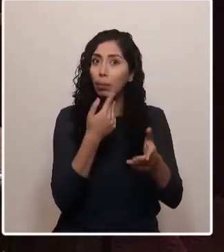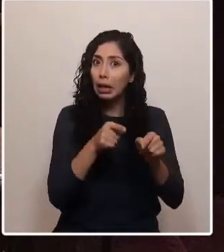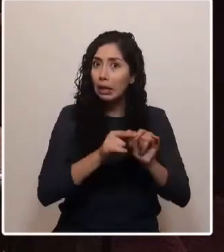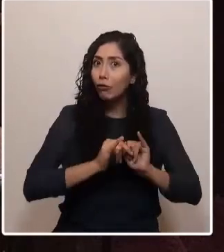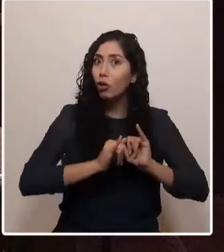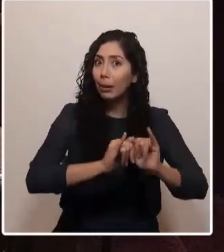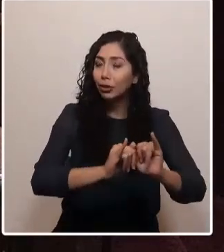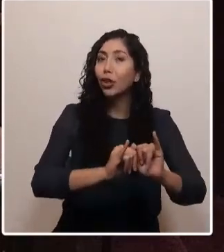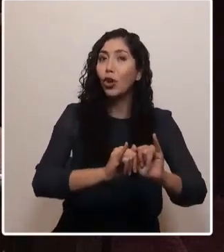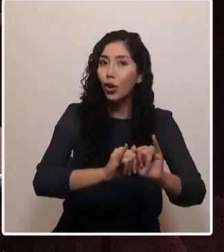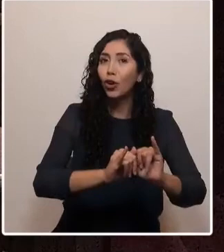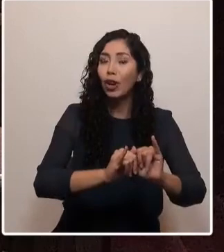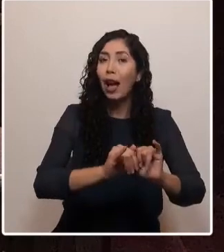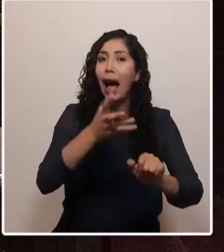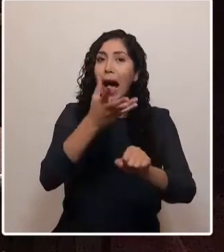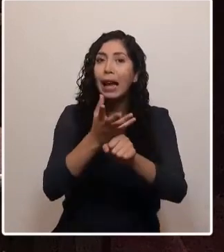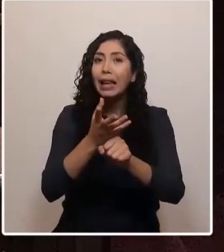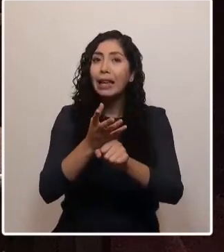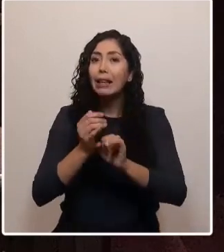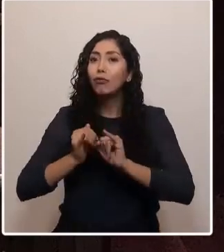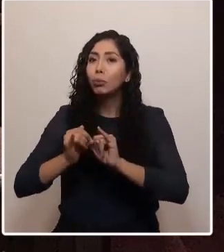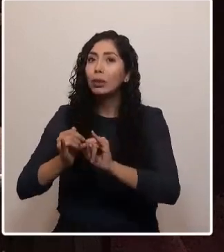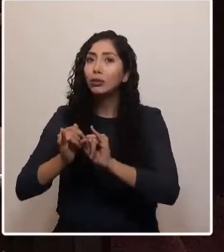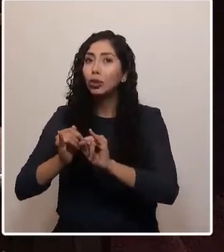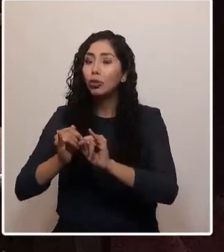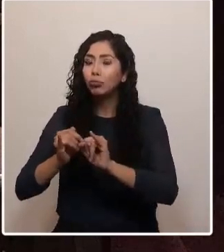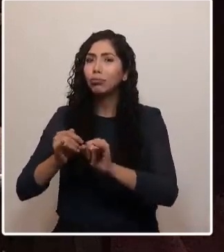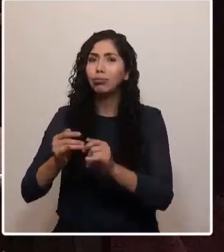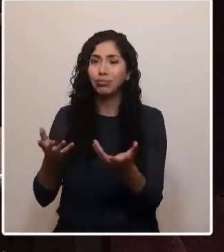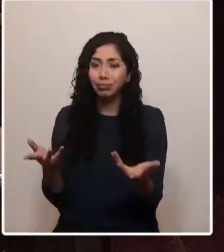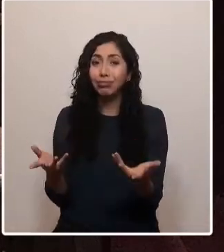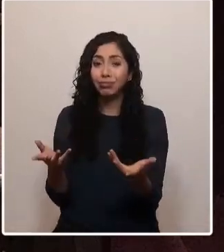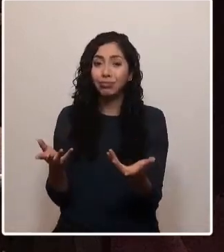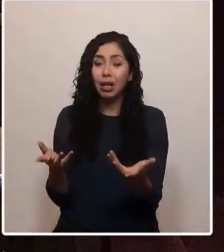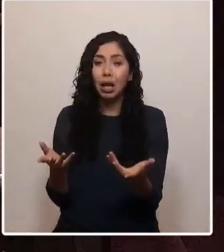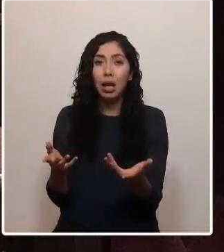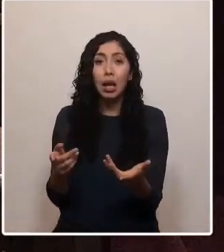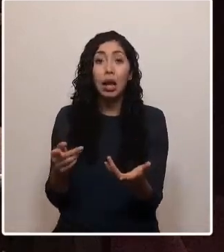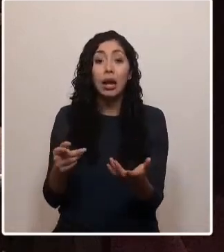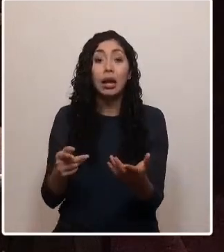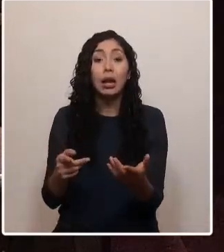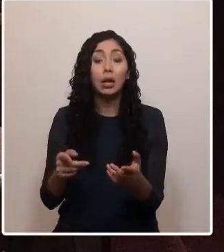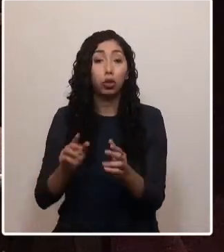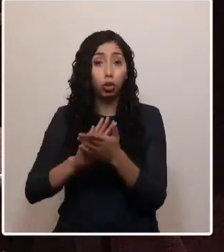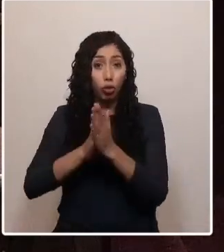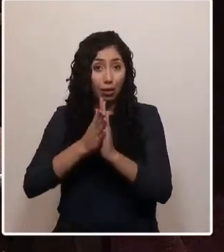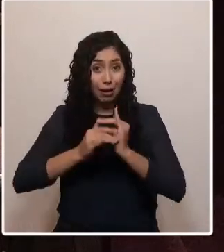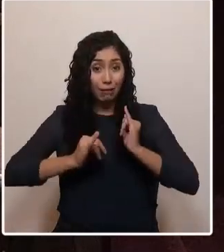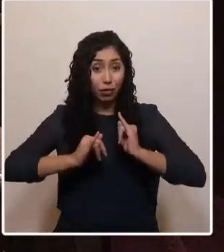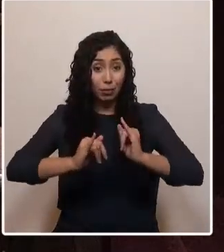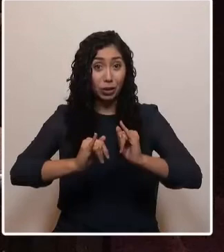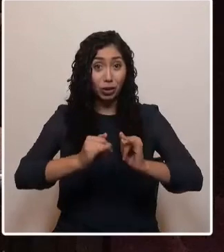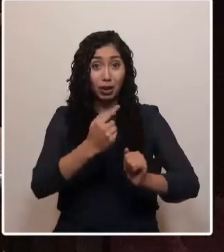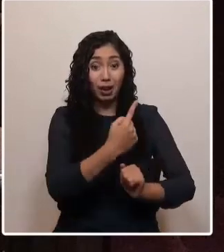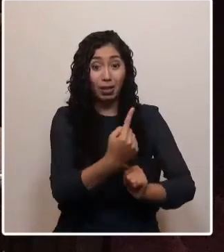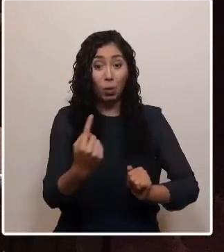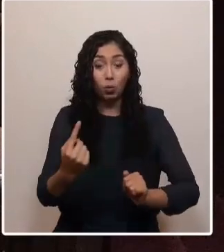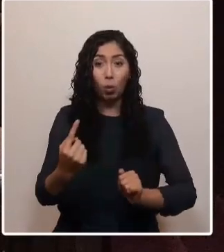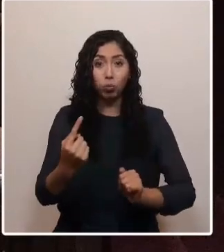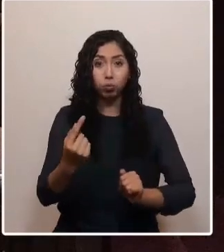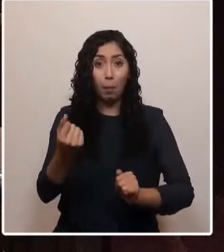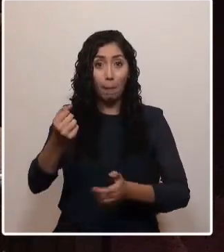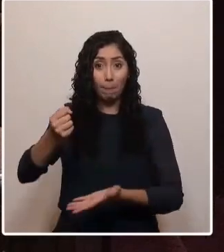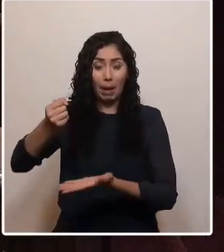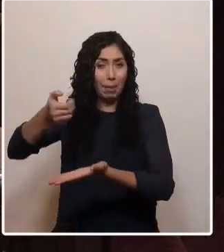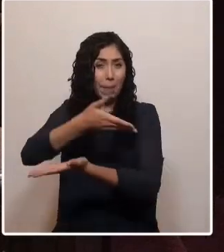tiempo real y genera una base de datos difícil de dimensionar. Tan rentable es que la industria de los datos hace 2 años superó a la industria del petróleo por miles de